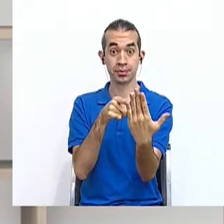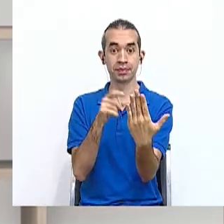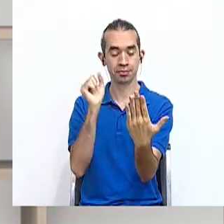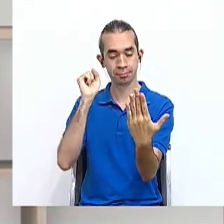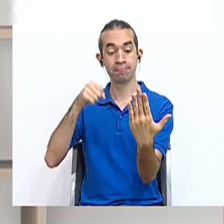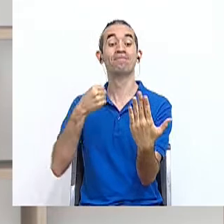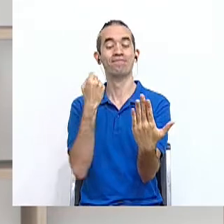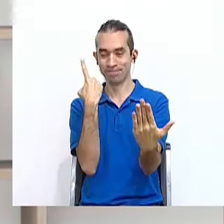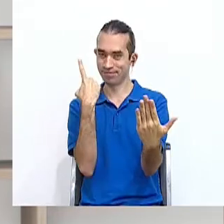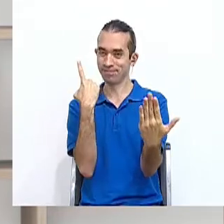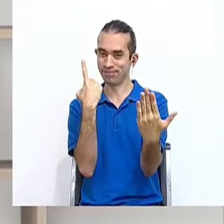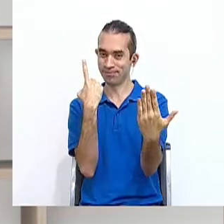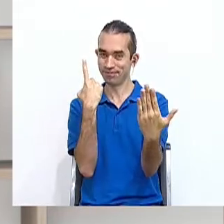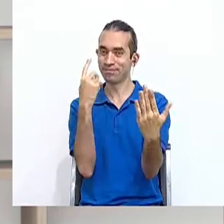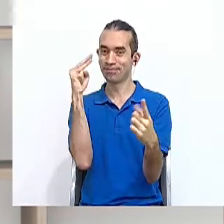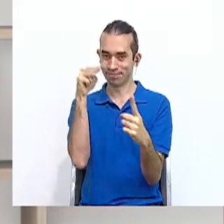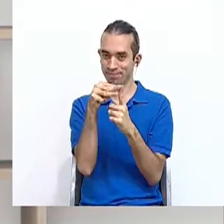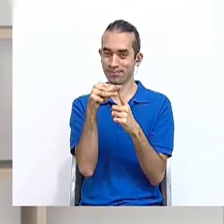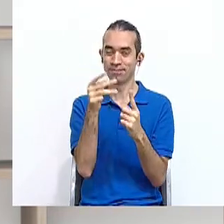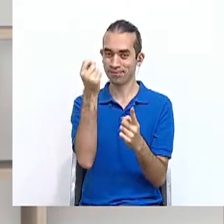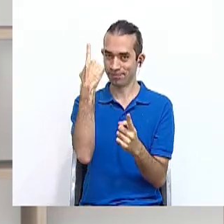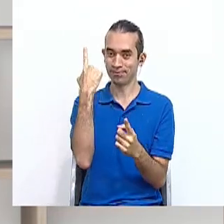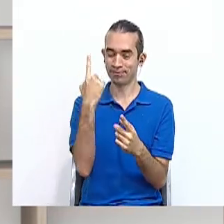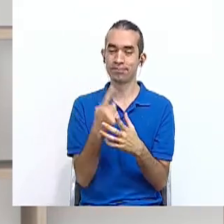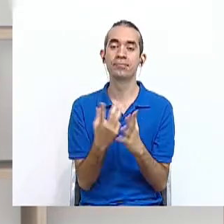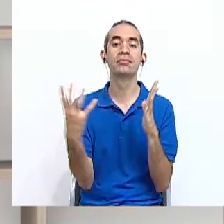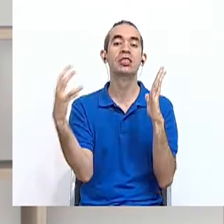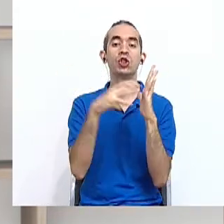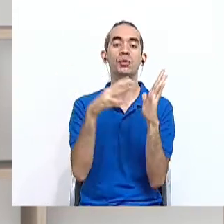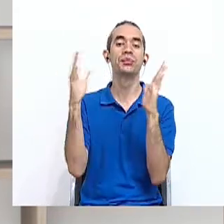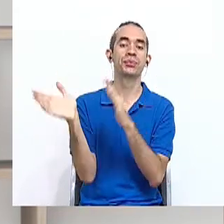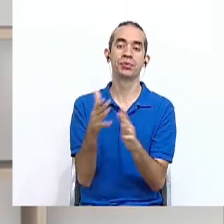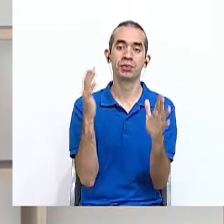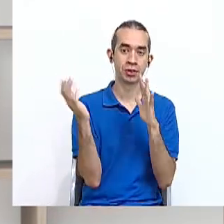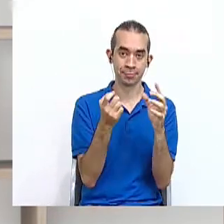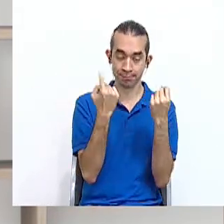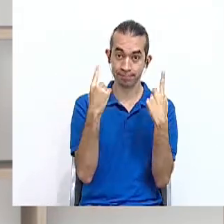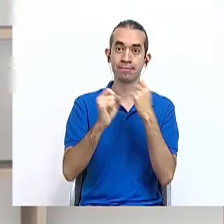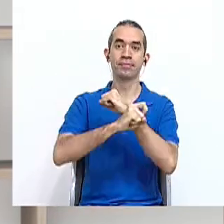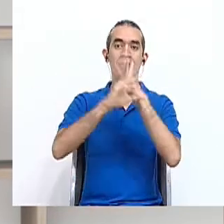permita entender el mensaje, o sea, un texto organizado y claro.